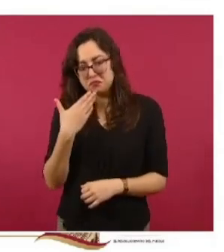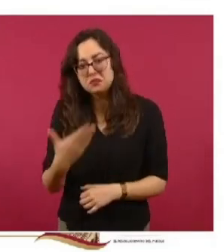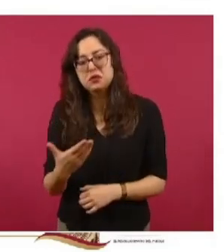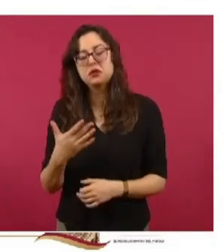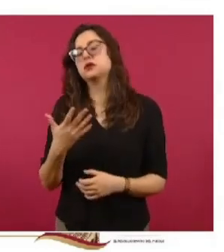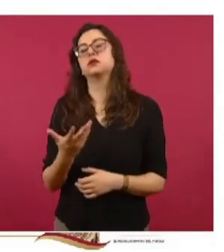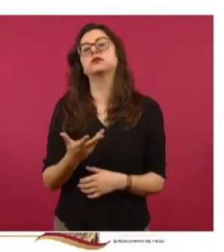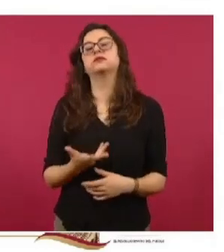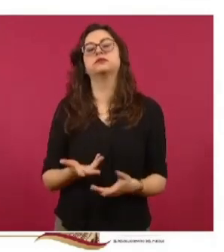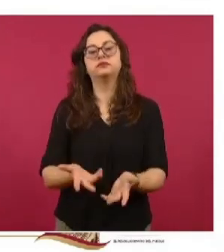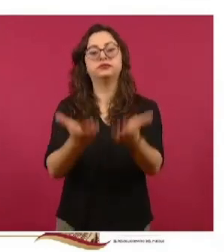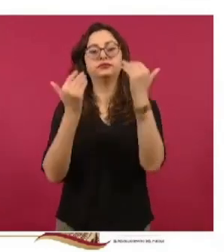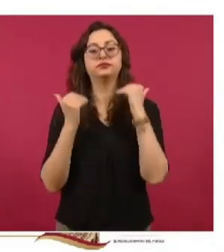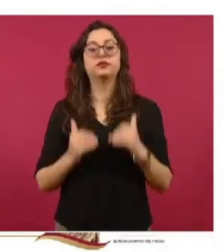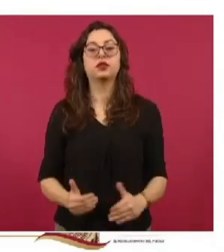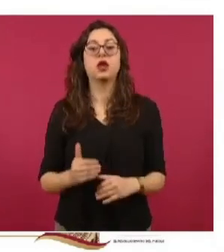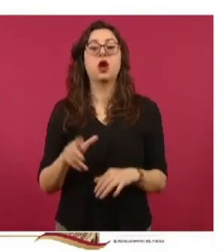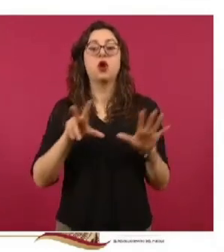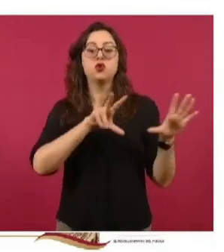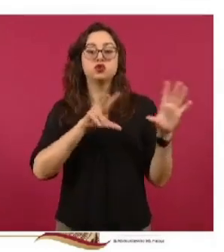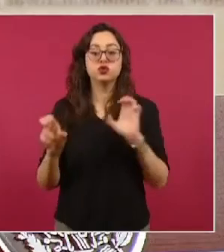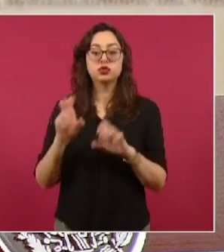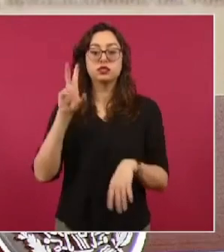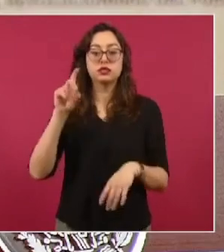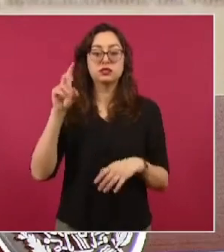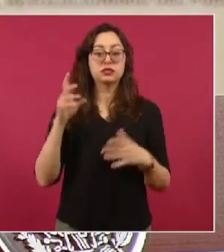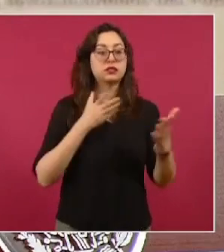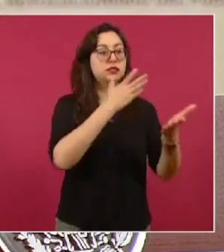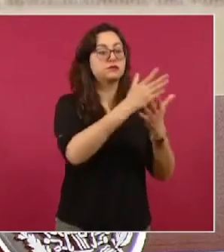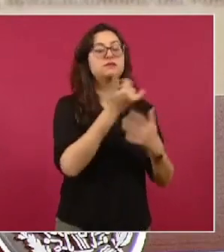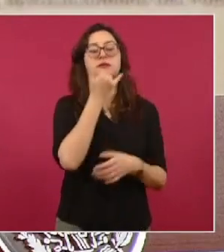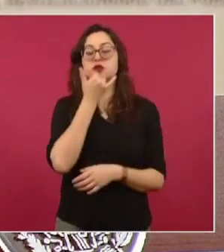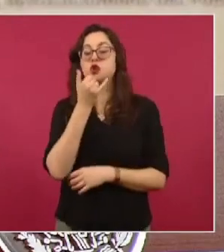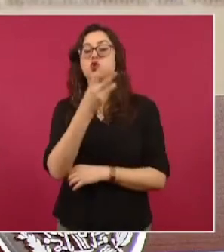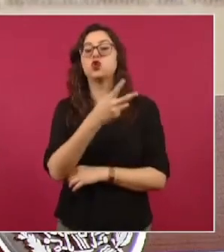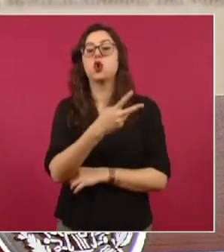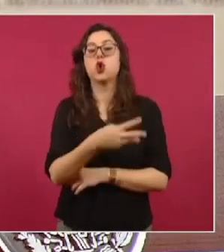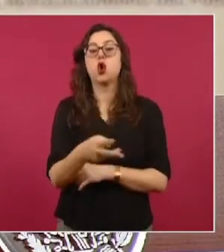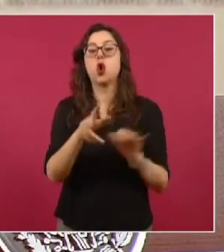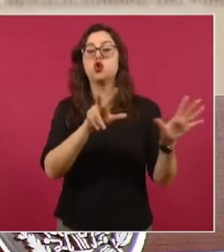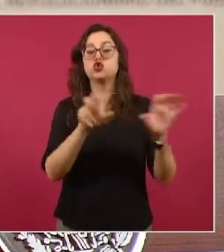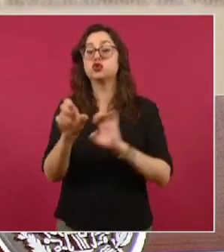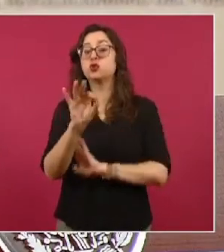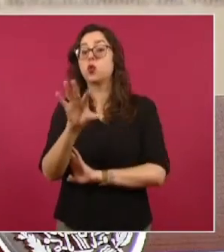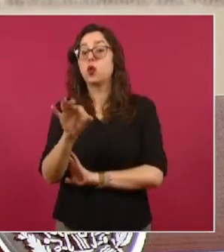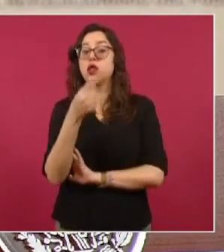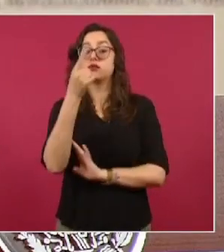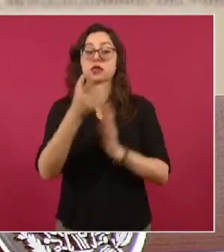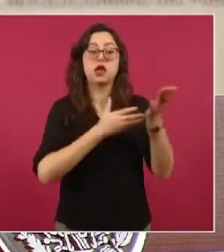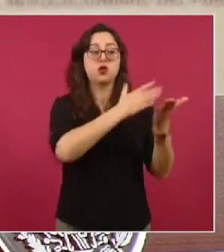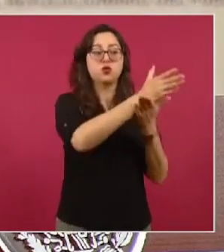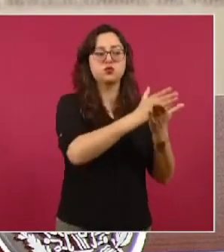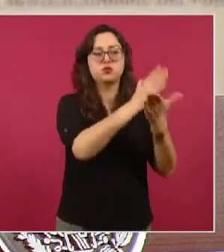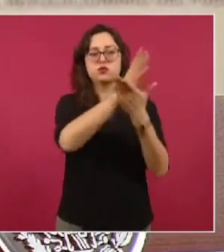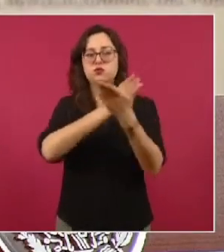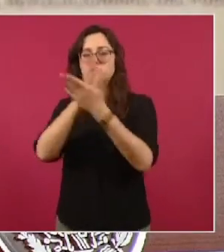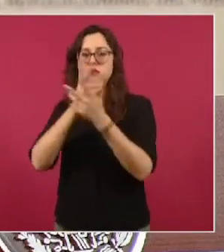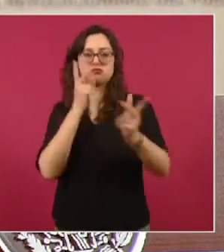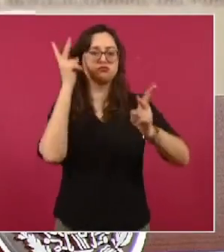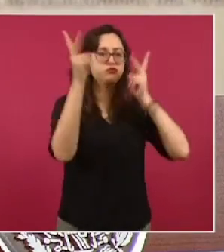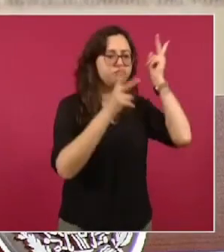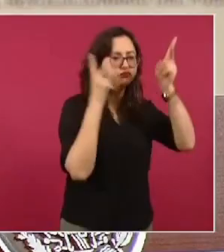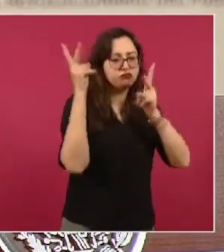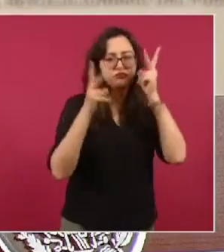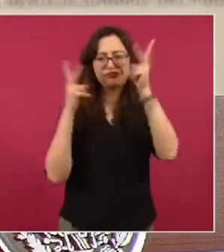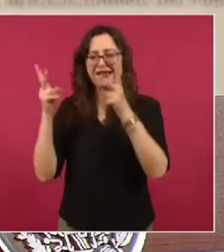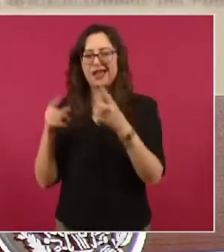841 visitas o verificaciones y encontramos